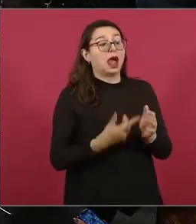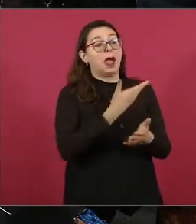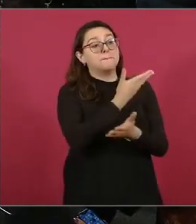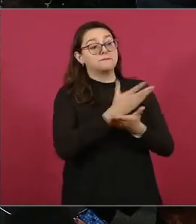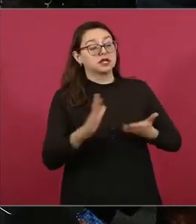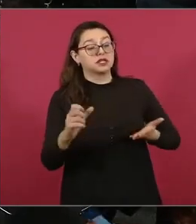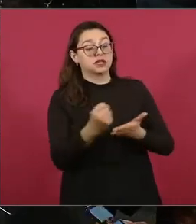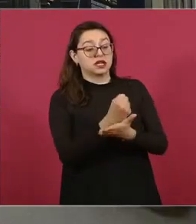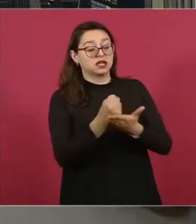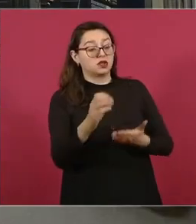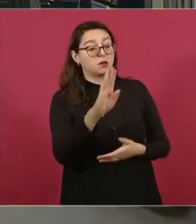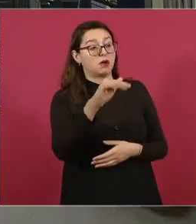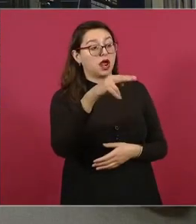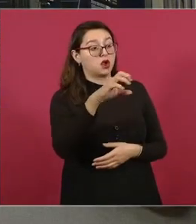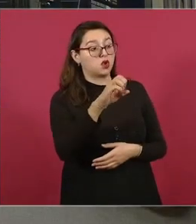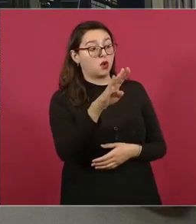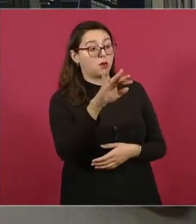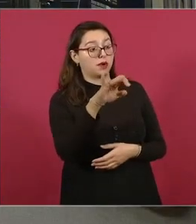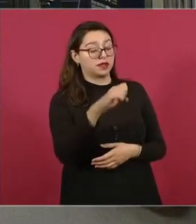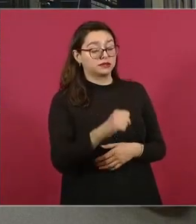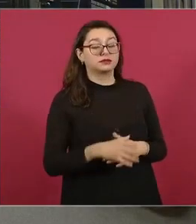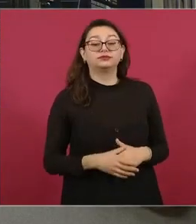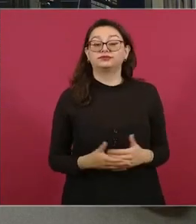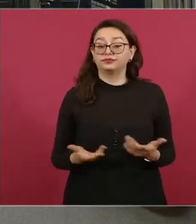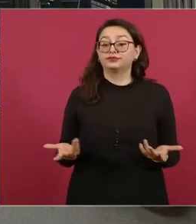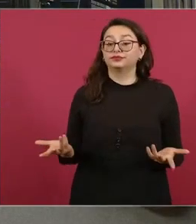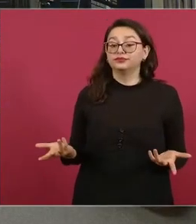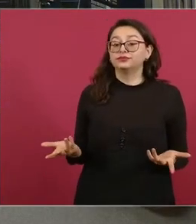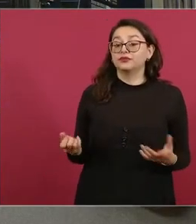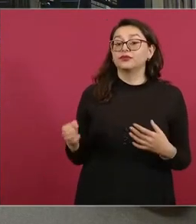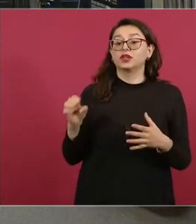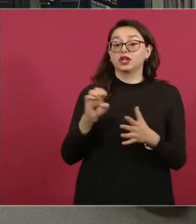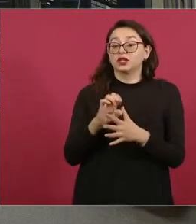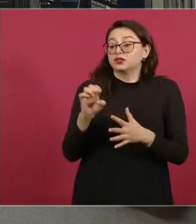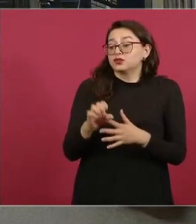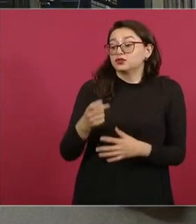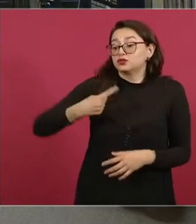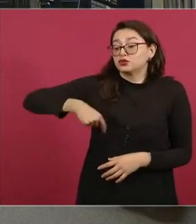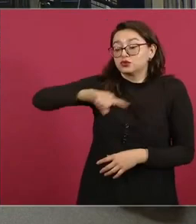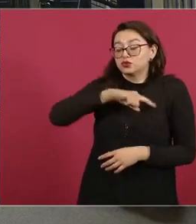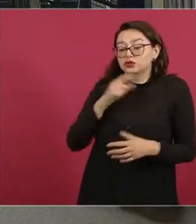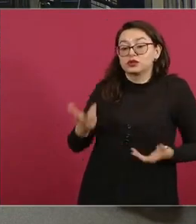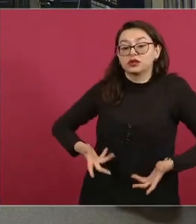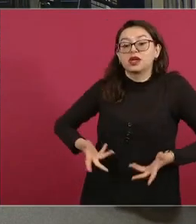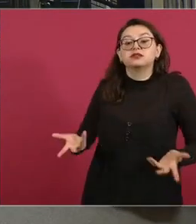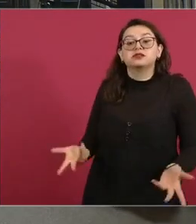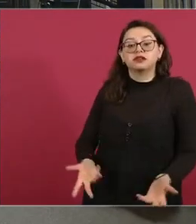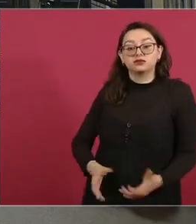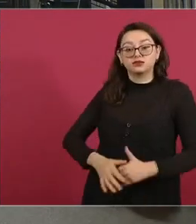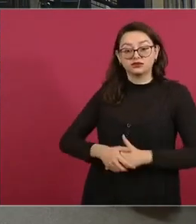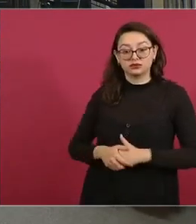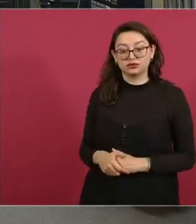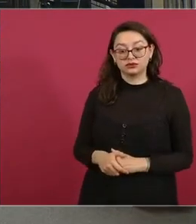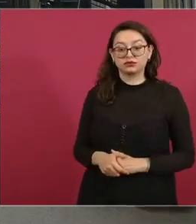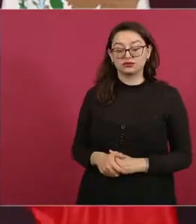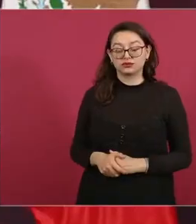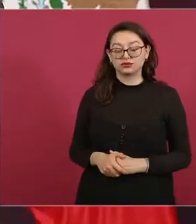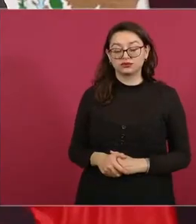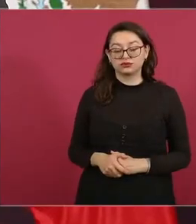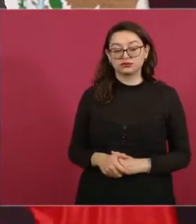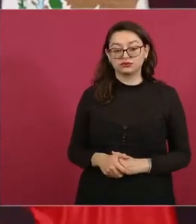Banobras. Sí. Entonces, ¿qué es lo que se tiene que hacer? ¿Qué hicimos con